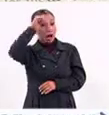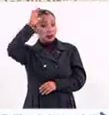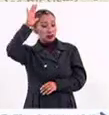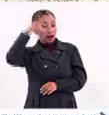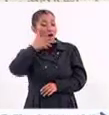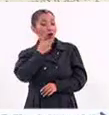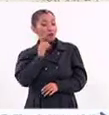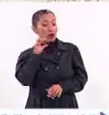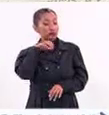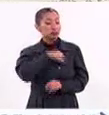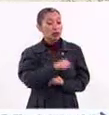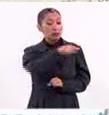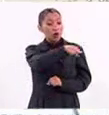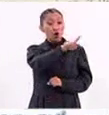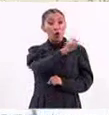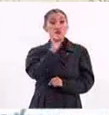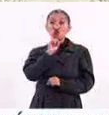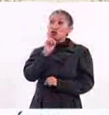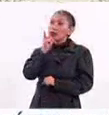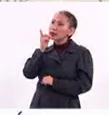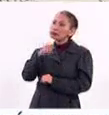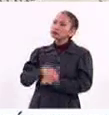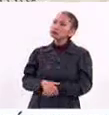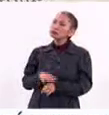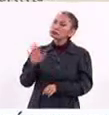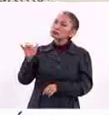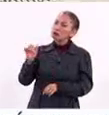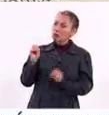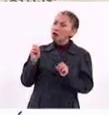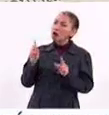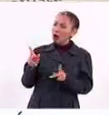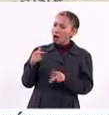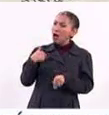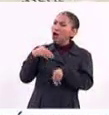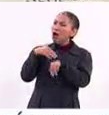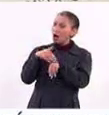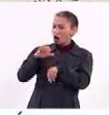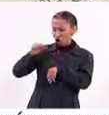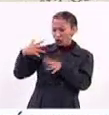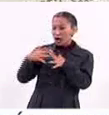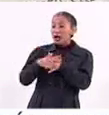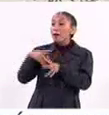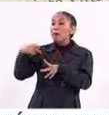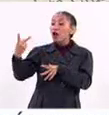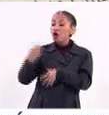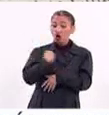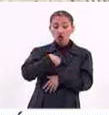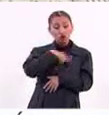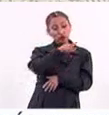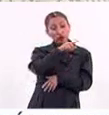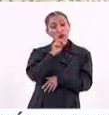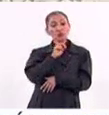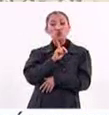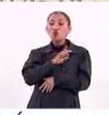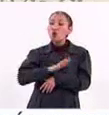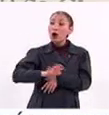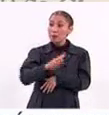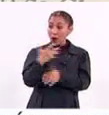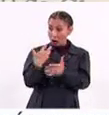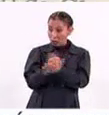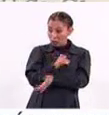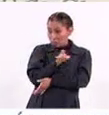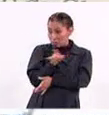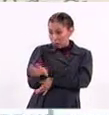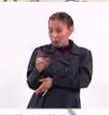Axayácatl, pero las mujeres le dicen a Axayácatl, bueno, vamos a hacer otra guerra, la vamos a hacer nosotras, pero el que gane